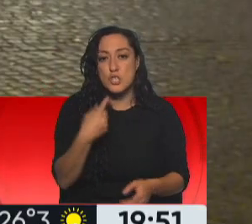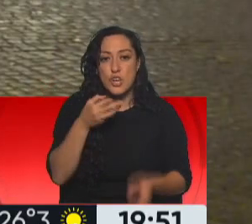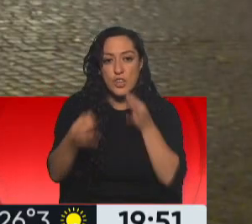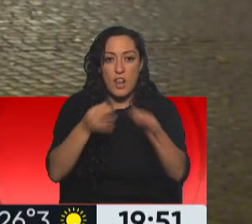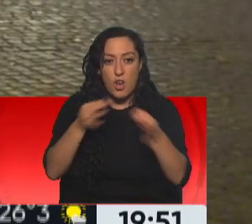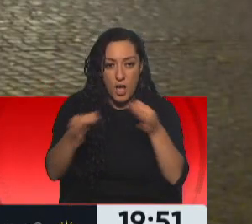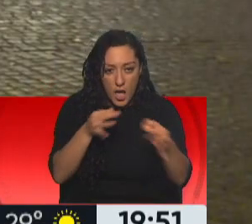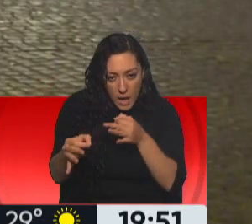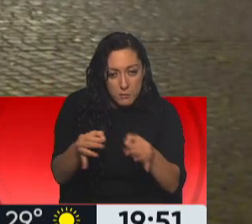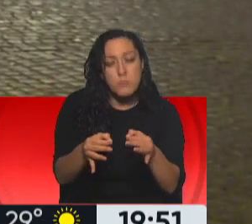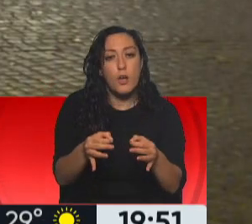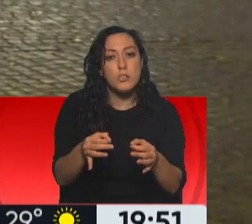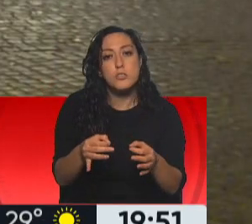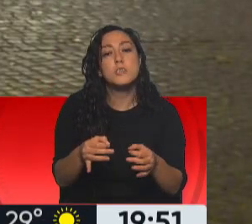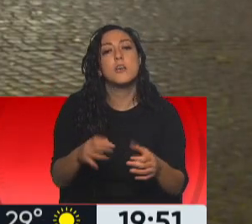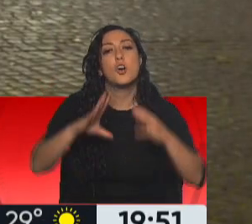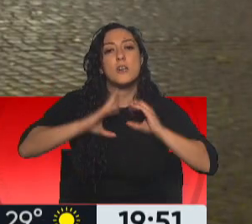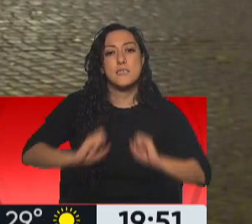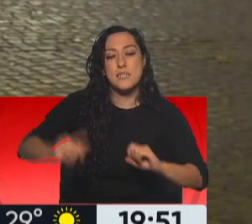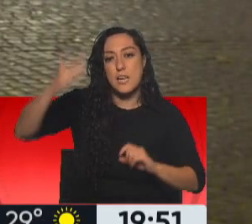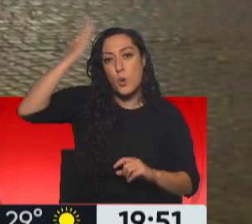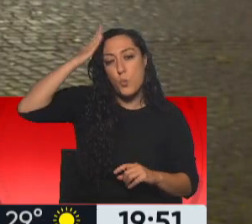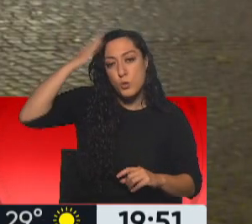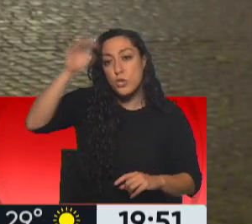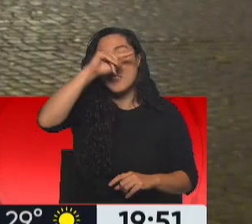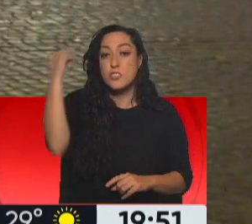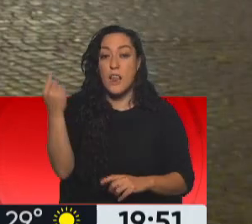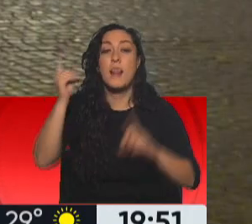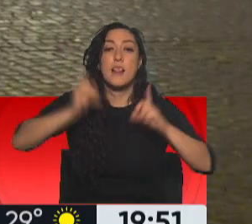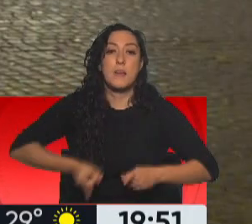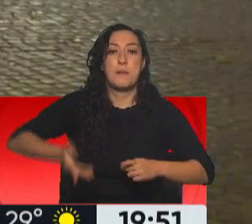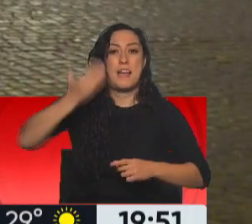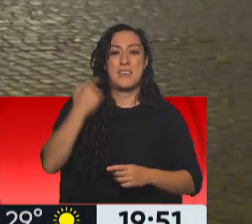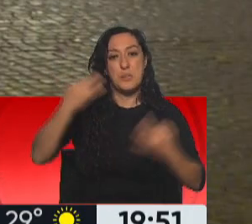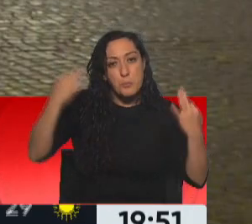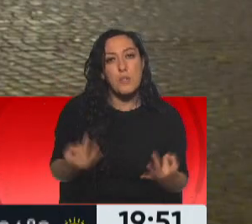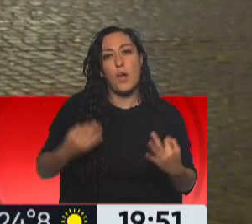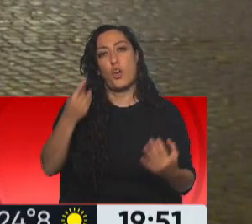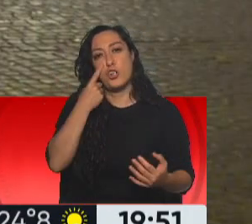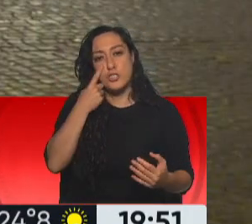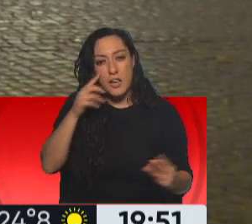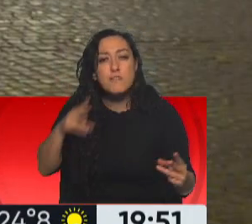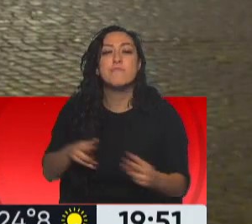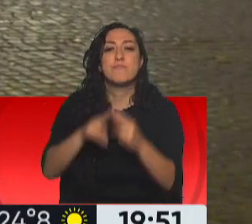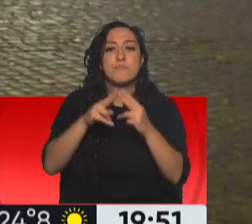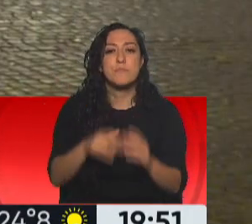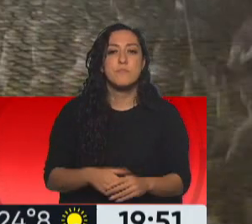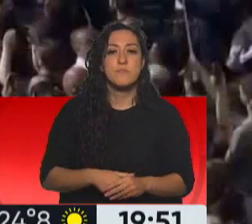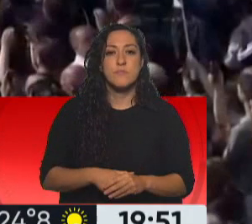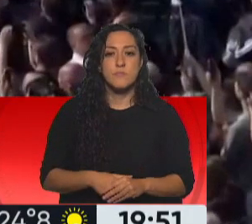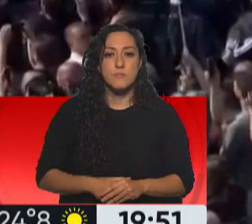hoy con el secretario de Culto de la Nación, que también lo conoció bastante y nos decía lo siguiente, si les parece lo